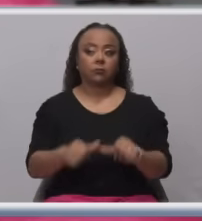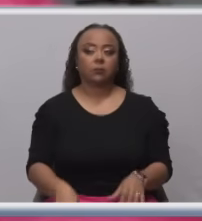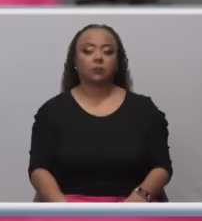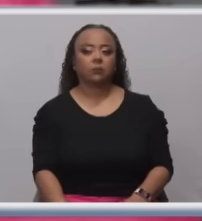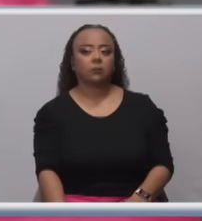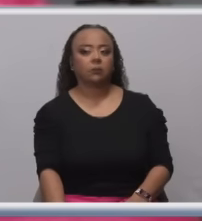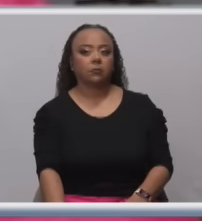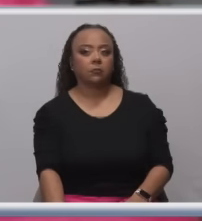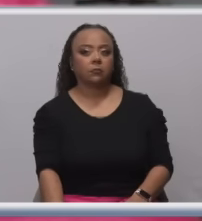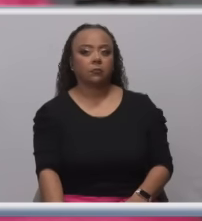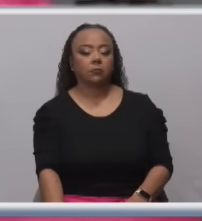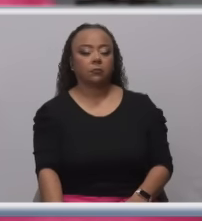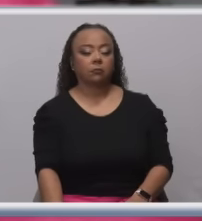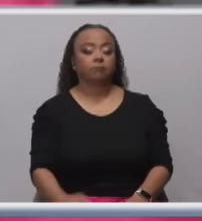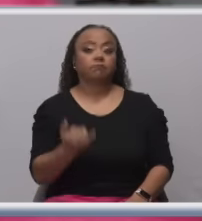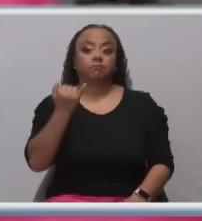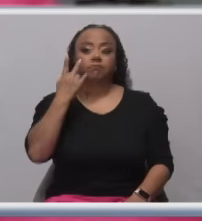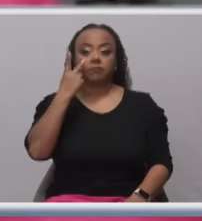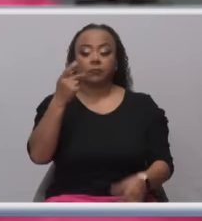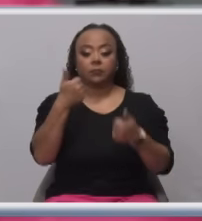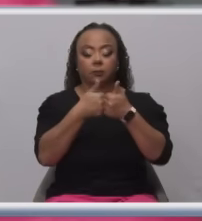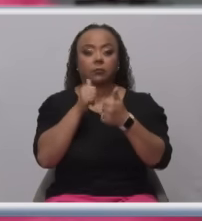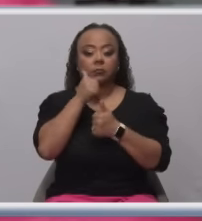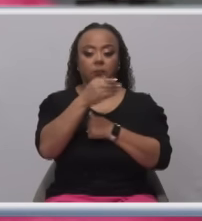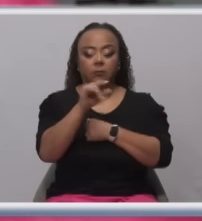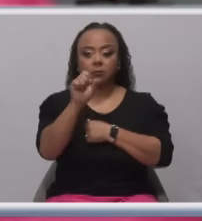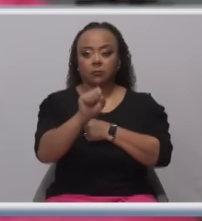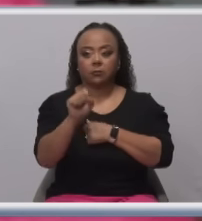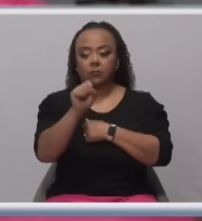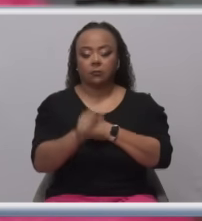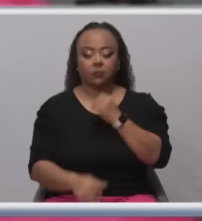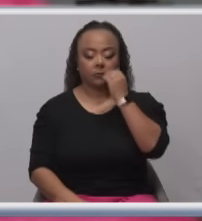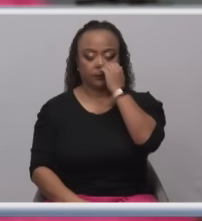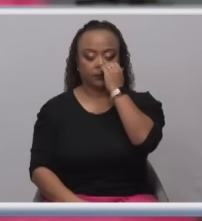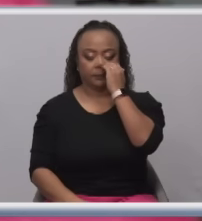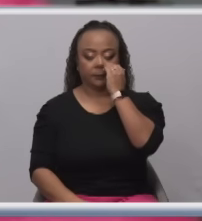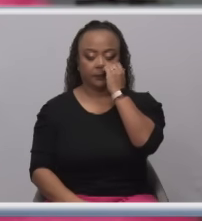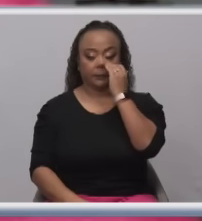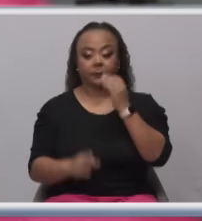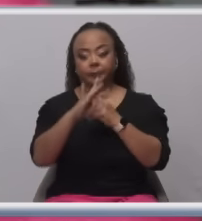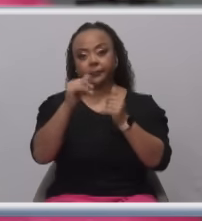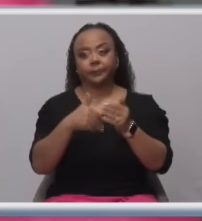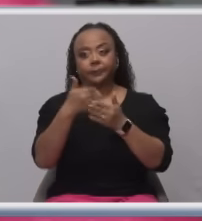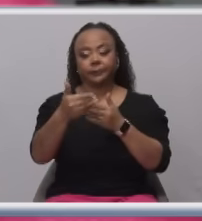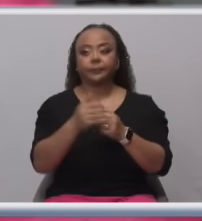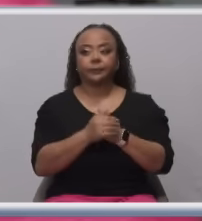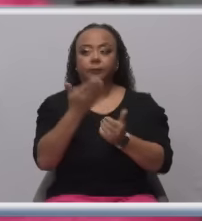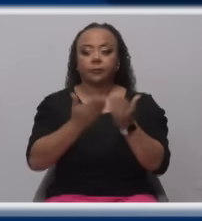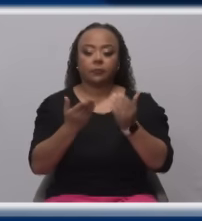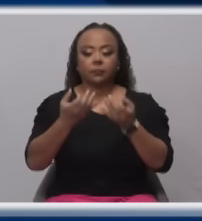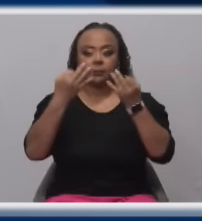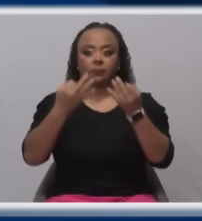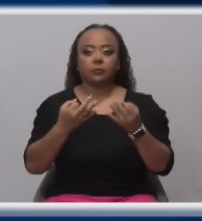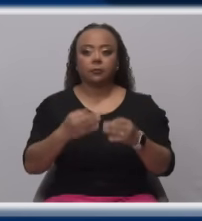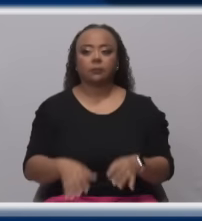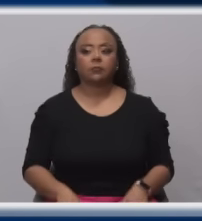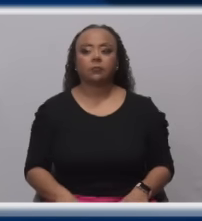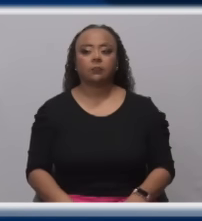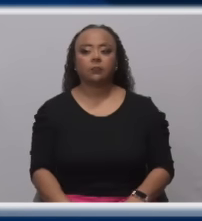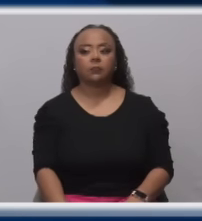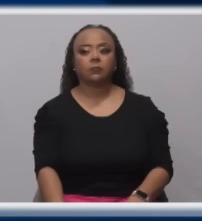seguir ya veremos estos dos partidos el de mañana y el del sábado y de ahí él probablemente tomé una